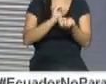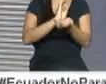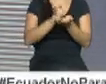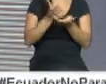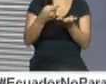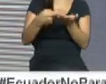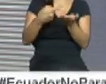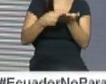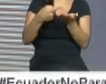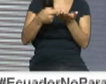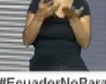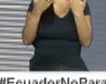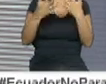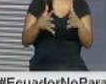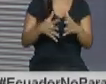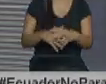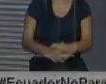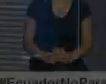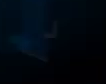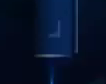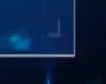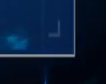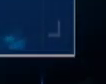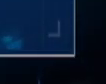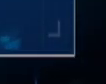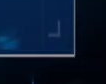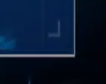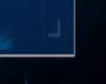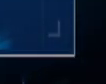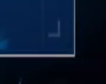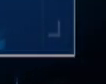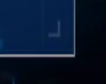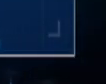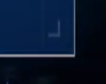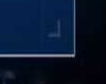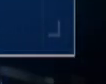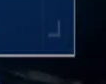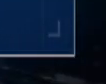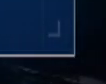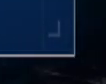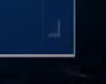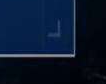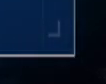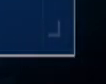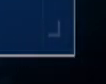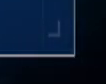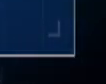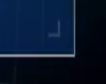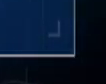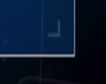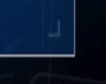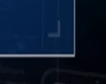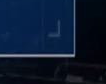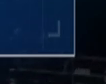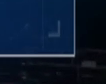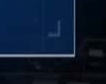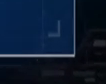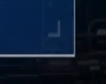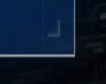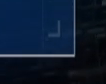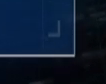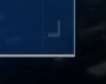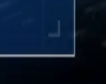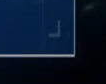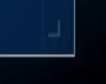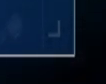conociendo. Jean Pesantes escribe un comentario y dice, ¿cuál es el rollo de los militares? Supongo que es la